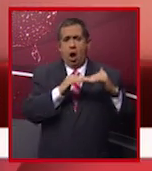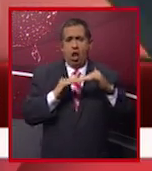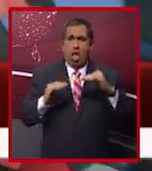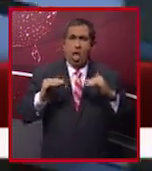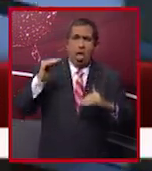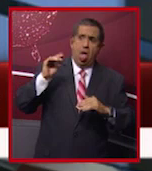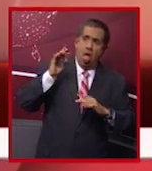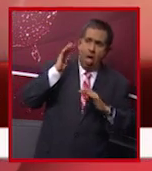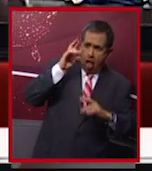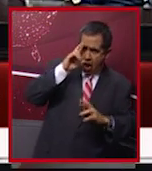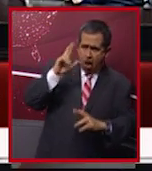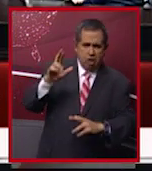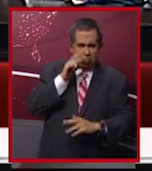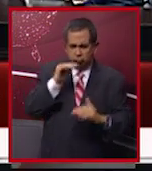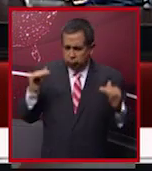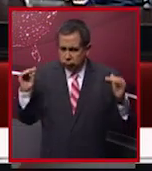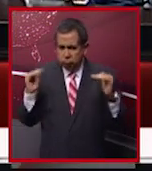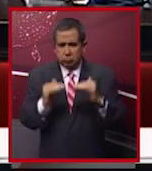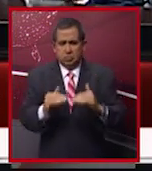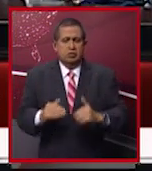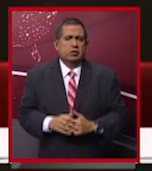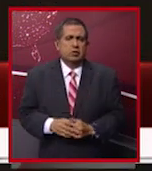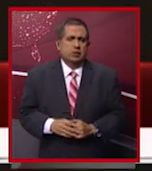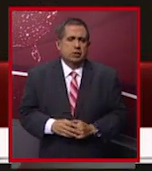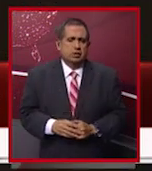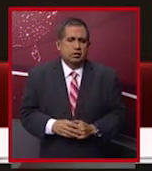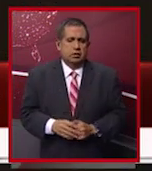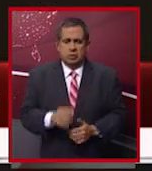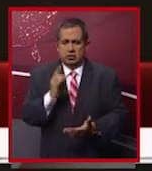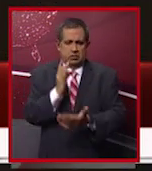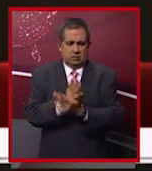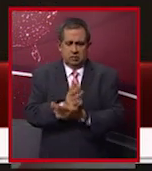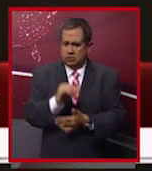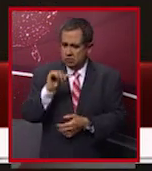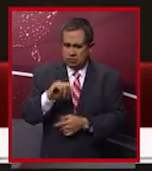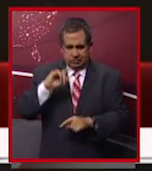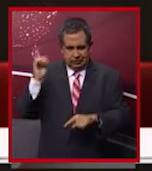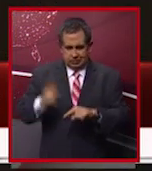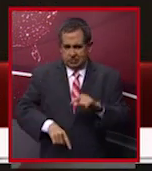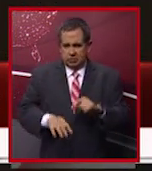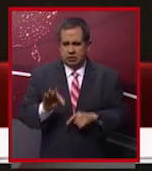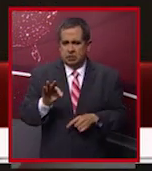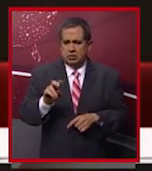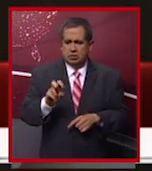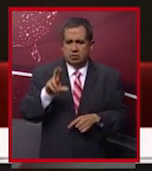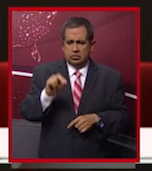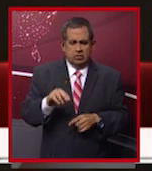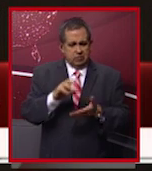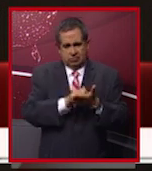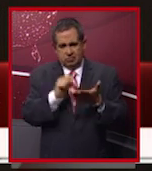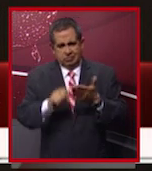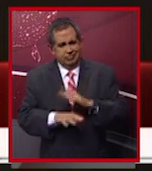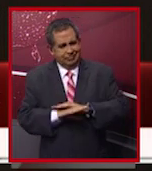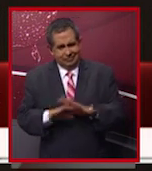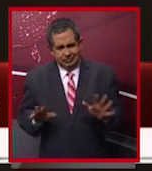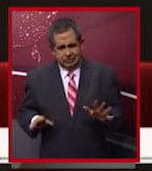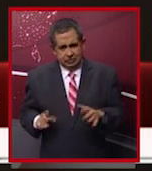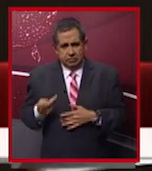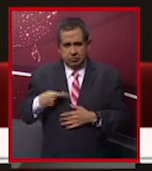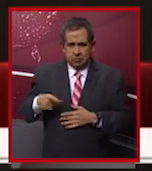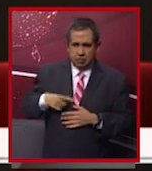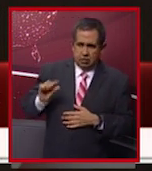ley. Para erradicar de una vez por todas de cualquier sesgo de impunidad, los